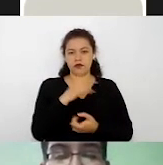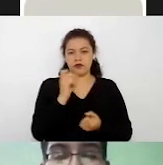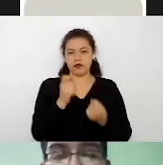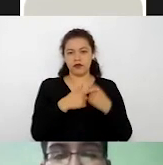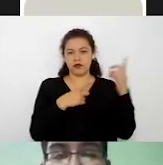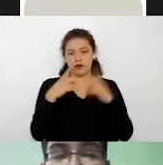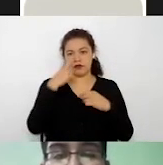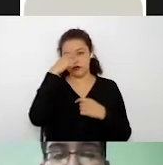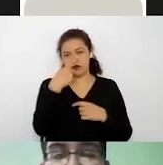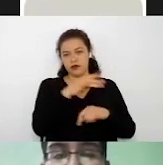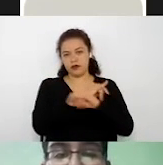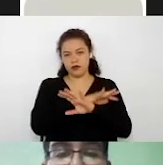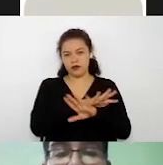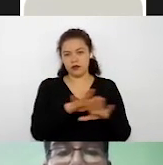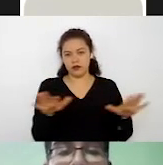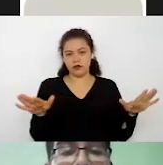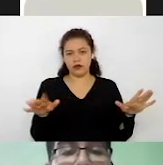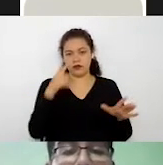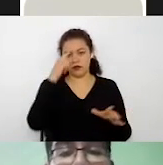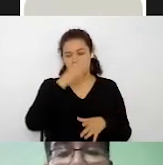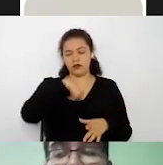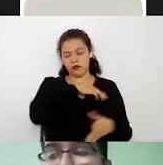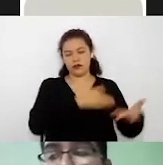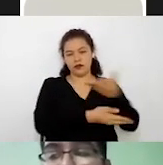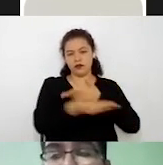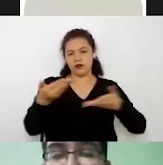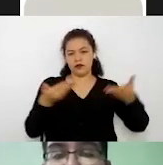la información que les acabamos de compartir.